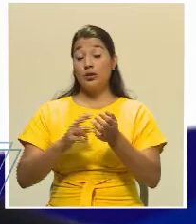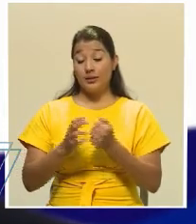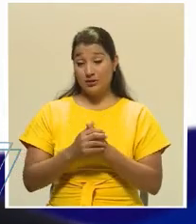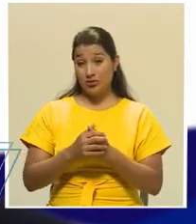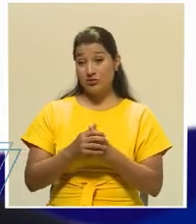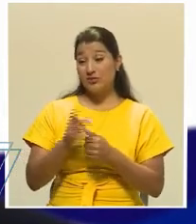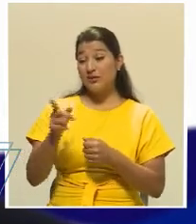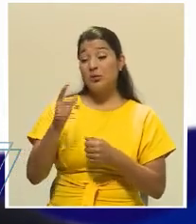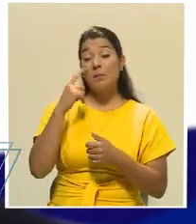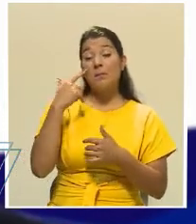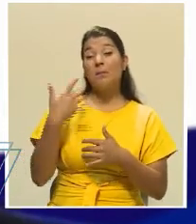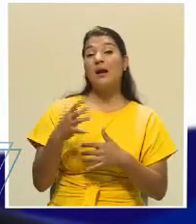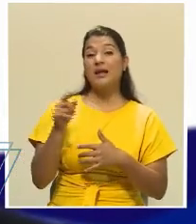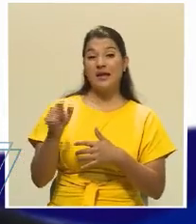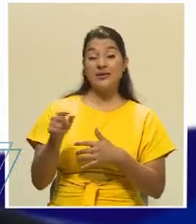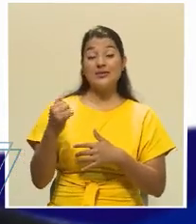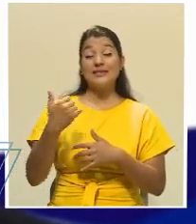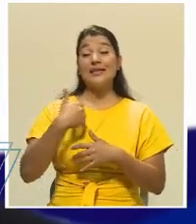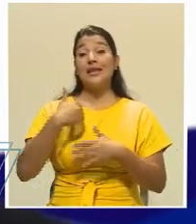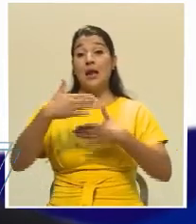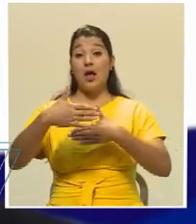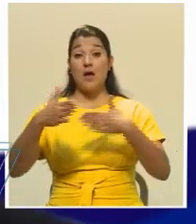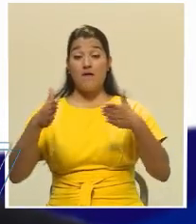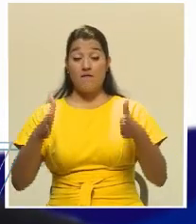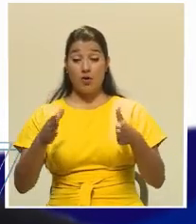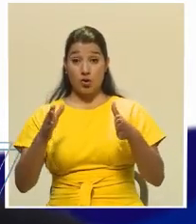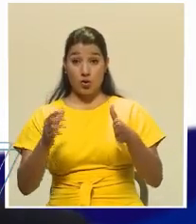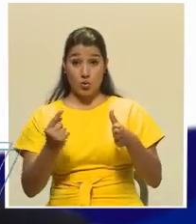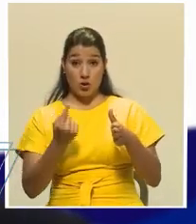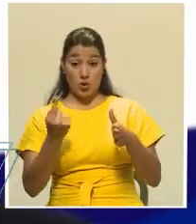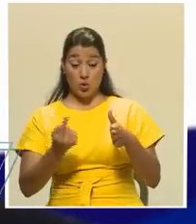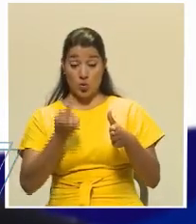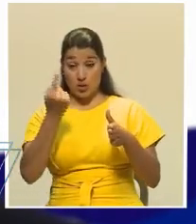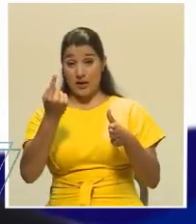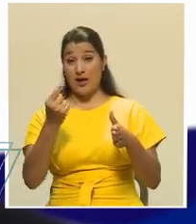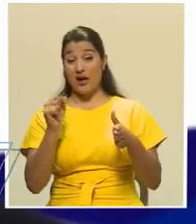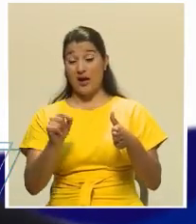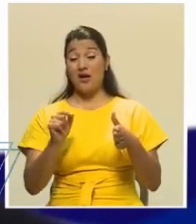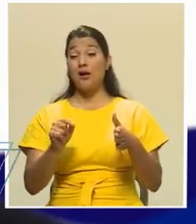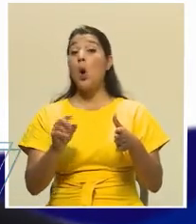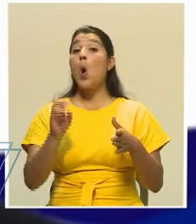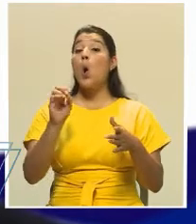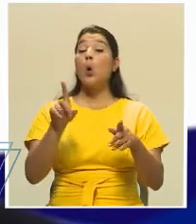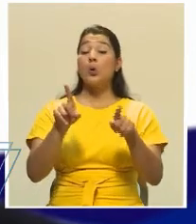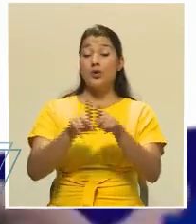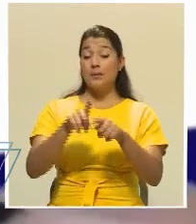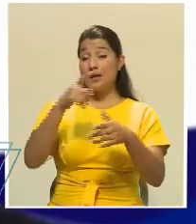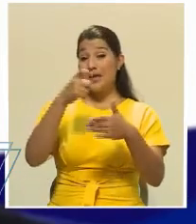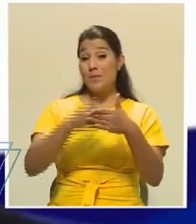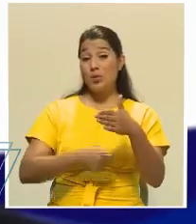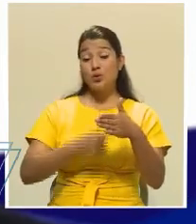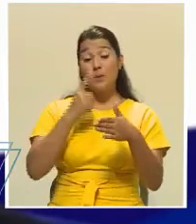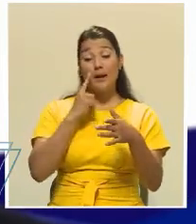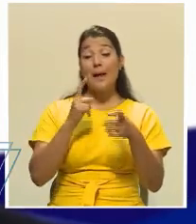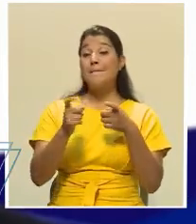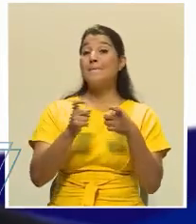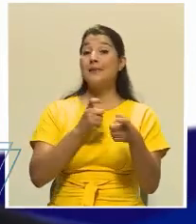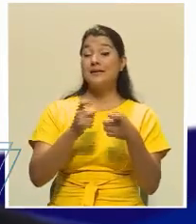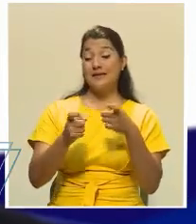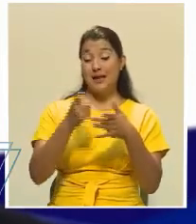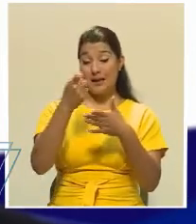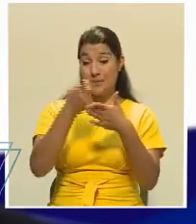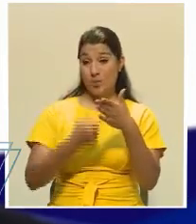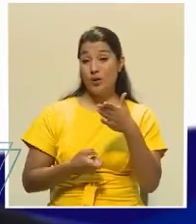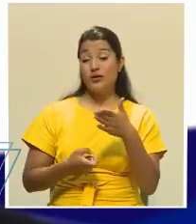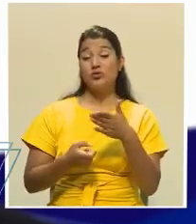los fondos en caja única, o también, por ejemplo, el costo tributario de administrar una cantidad de impuestos